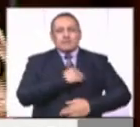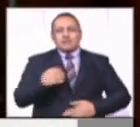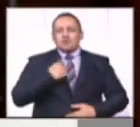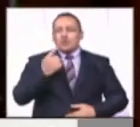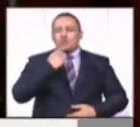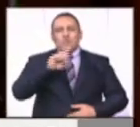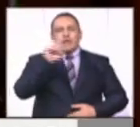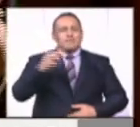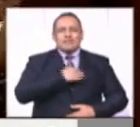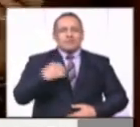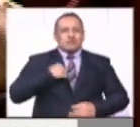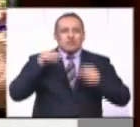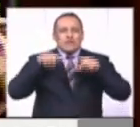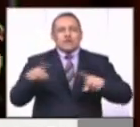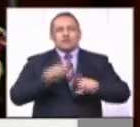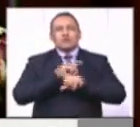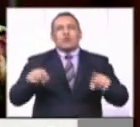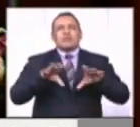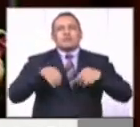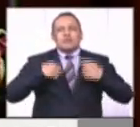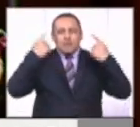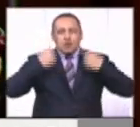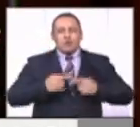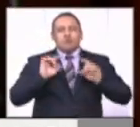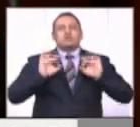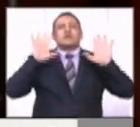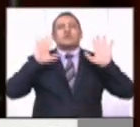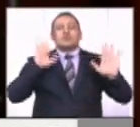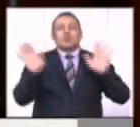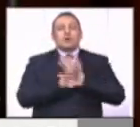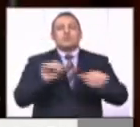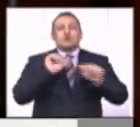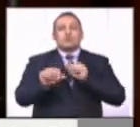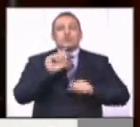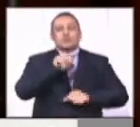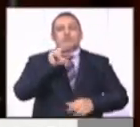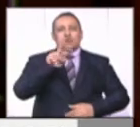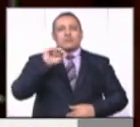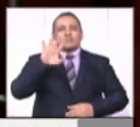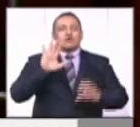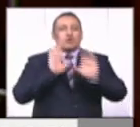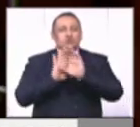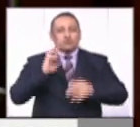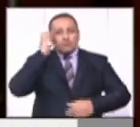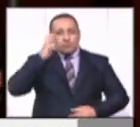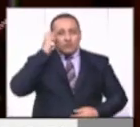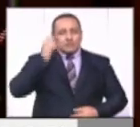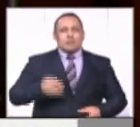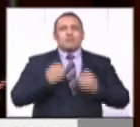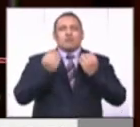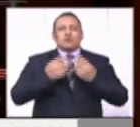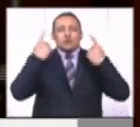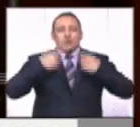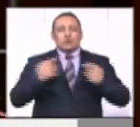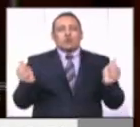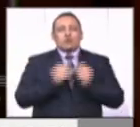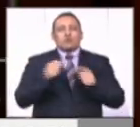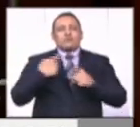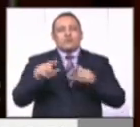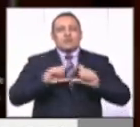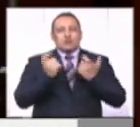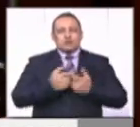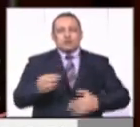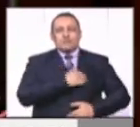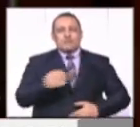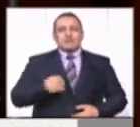estaban los ministros ahí no tomaban acuerdo según el artículo 125 de la Constitución porque los acuerdos de los consejos de